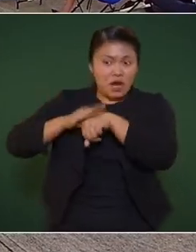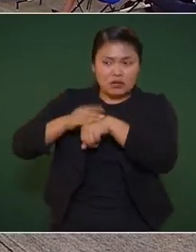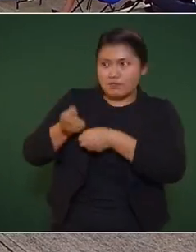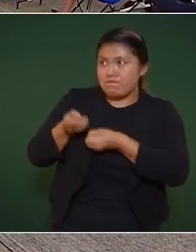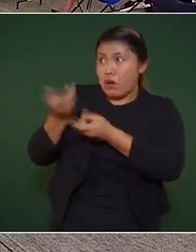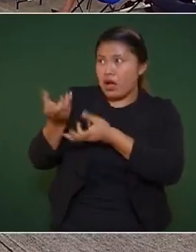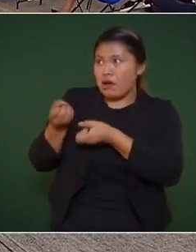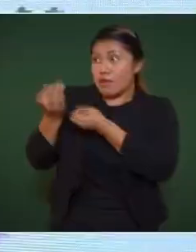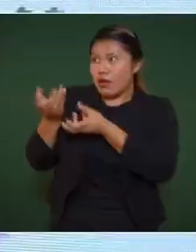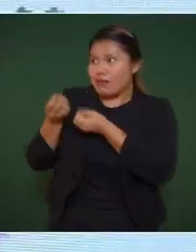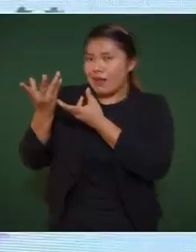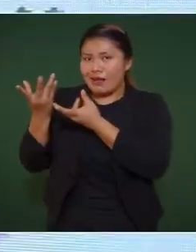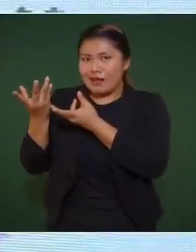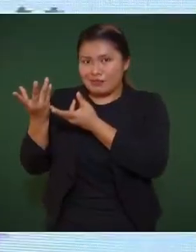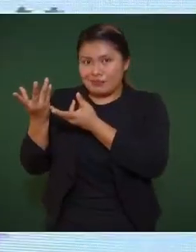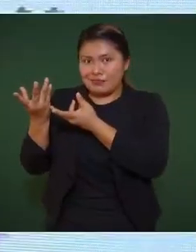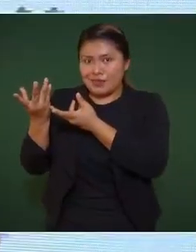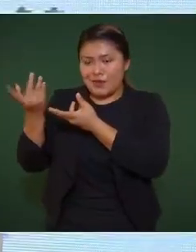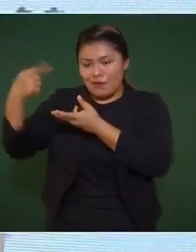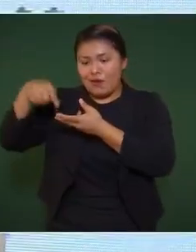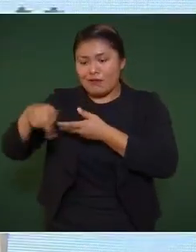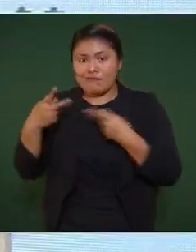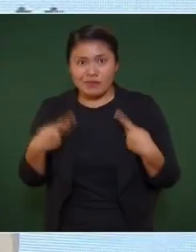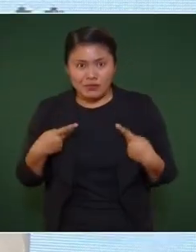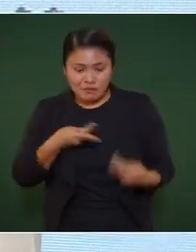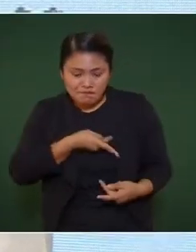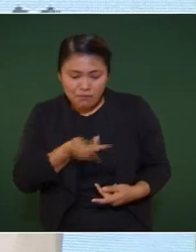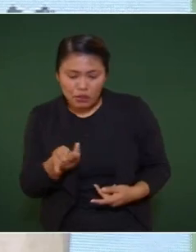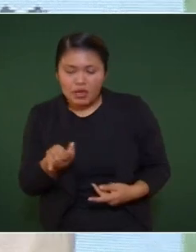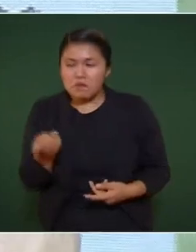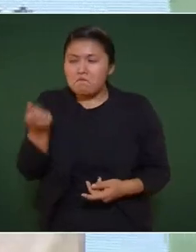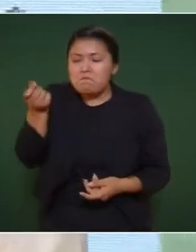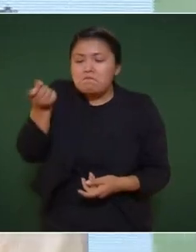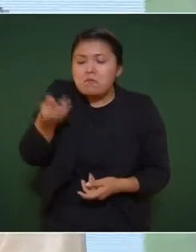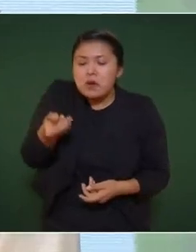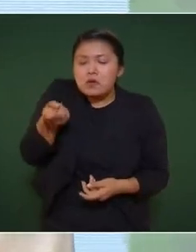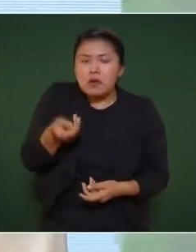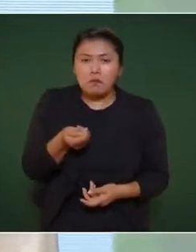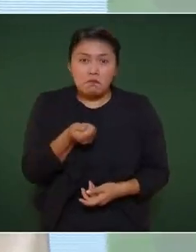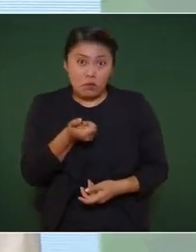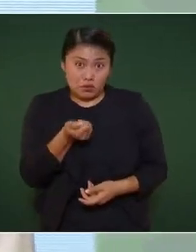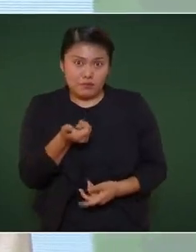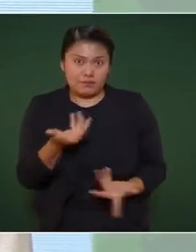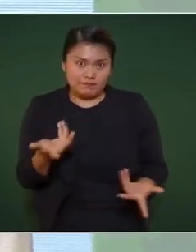vas a ayudar a los de abajo. Convierte las deudas privadas